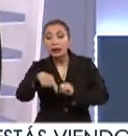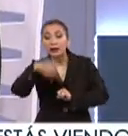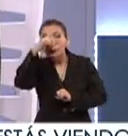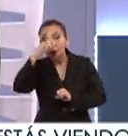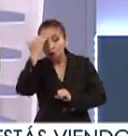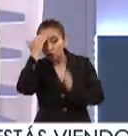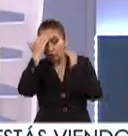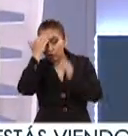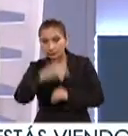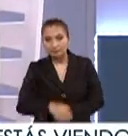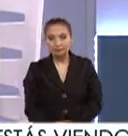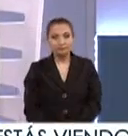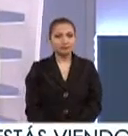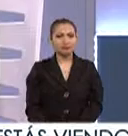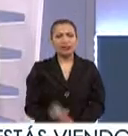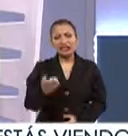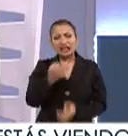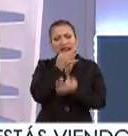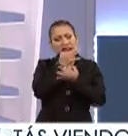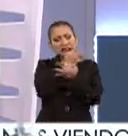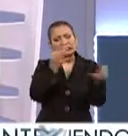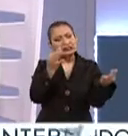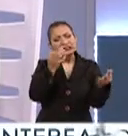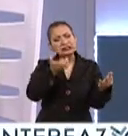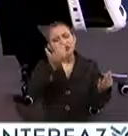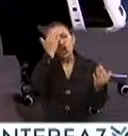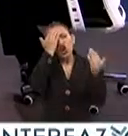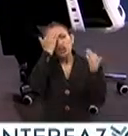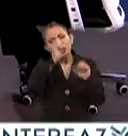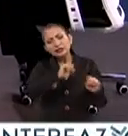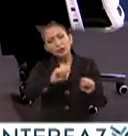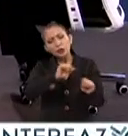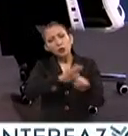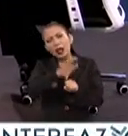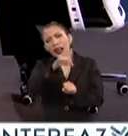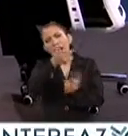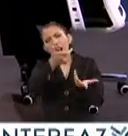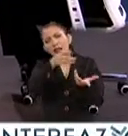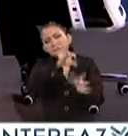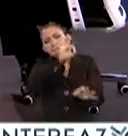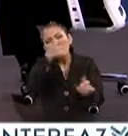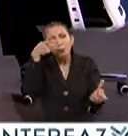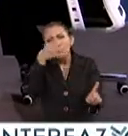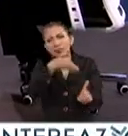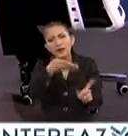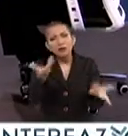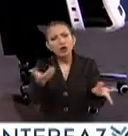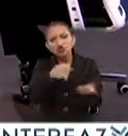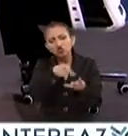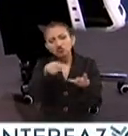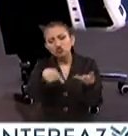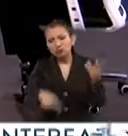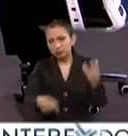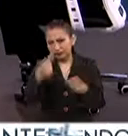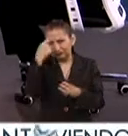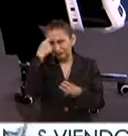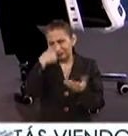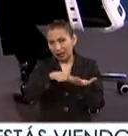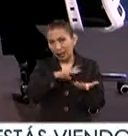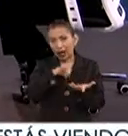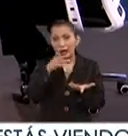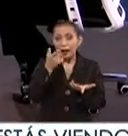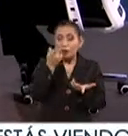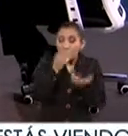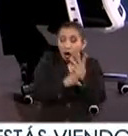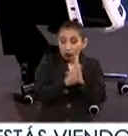México. Difundir esa cultura, ¿cuáles son sus principales objetivos, aristas? Porque bueno, creo que